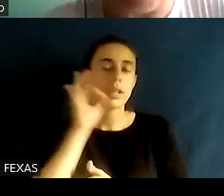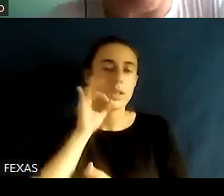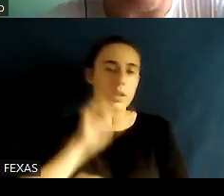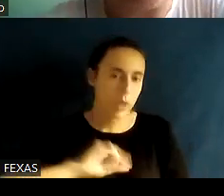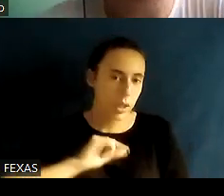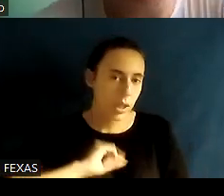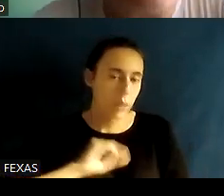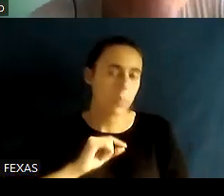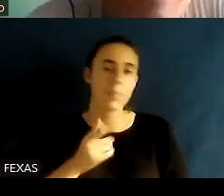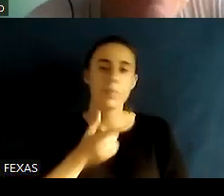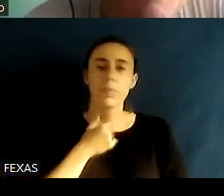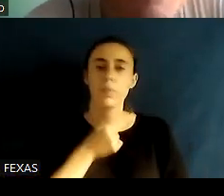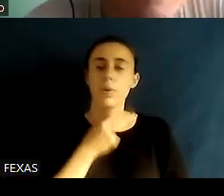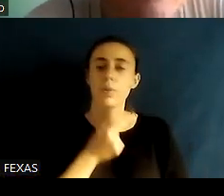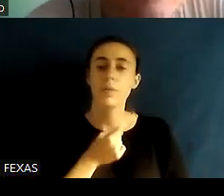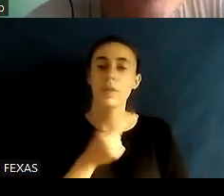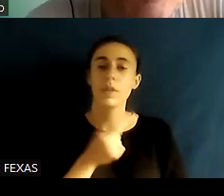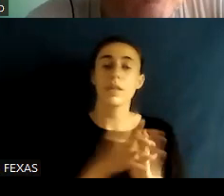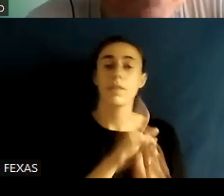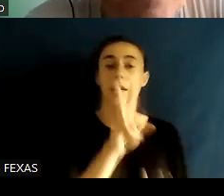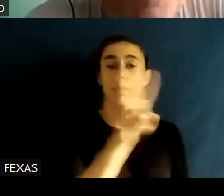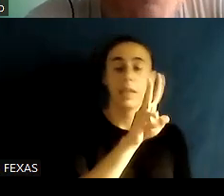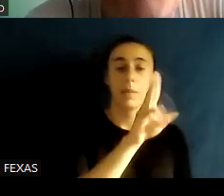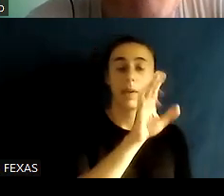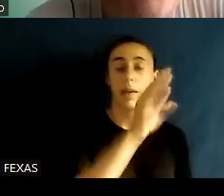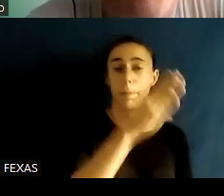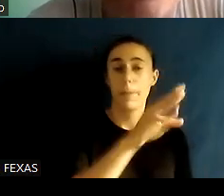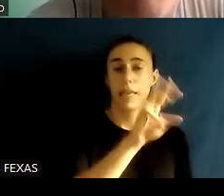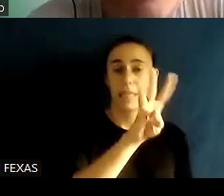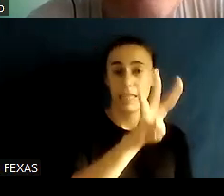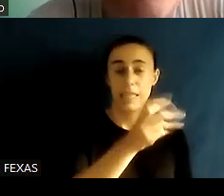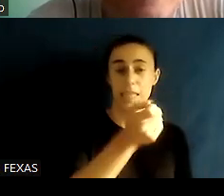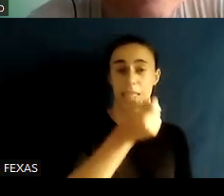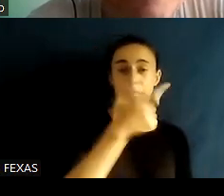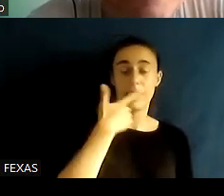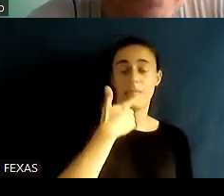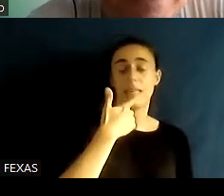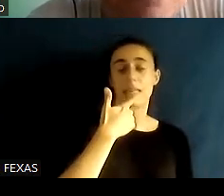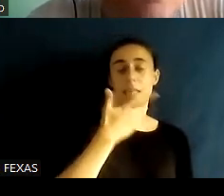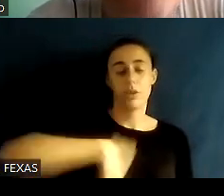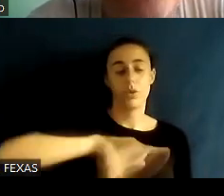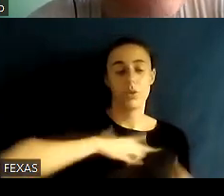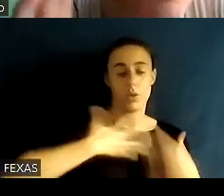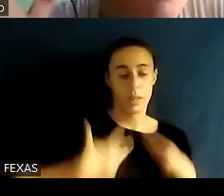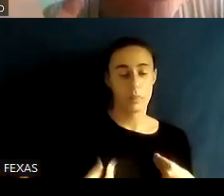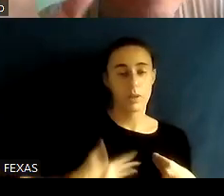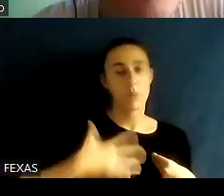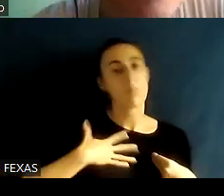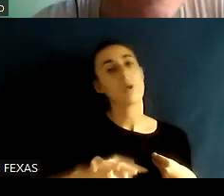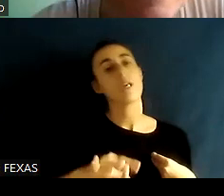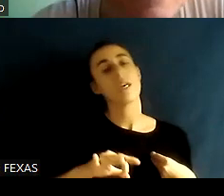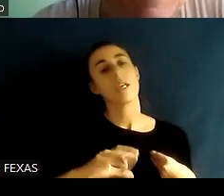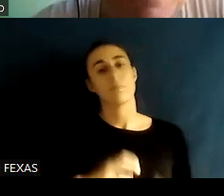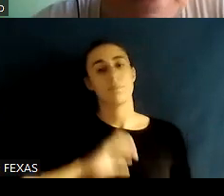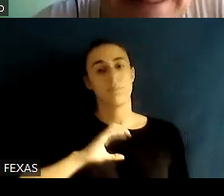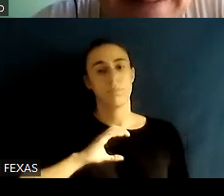como síndrome. Y tomar vitamina D3 cuando estamos deprimidos también puede mejorar de manera significativa el estado de ánimo. Por lo tanto, ya vemos